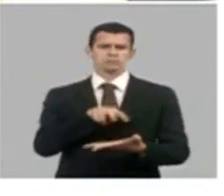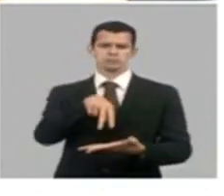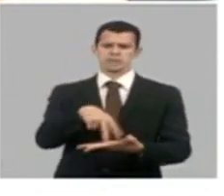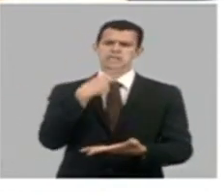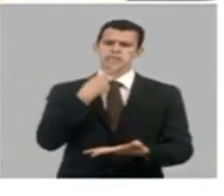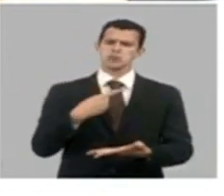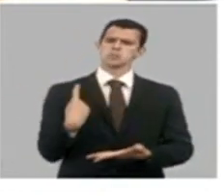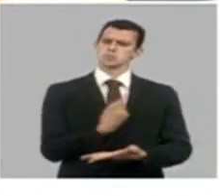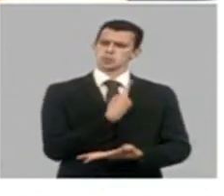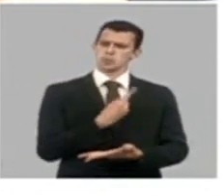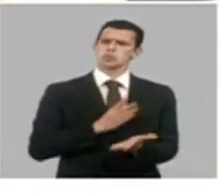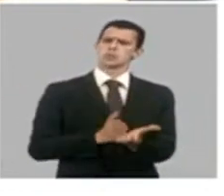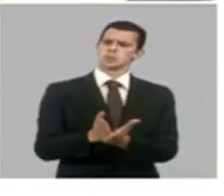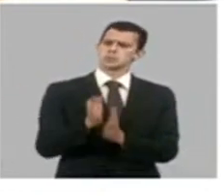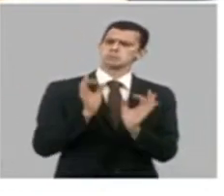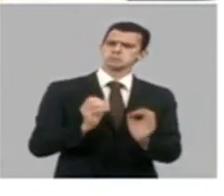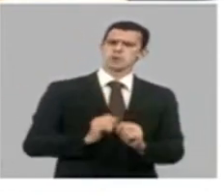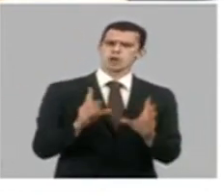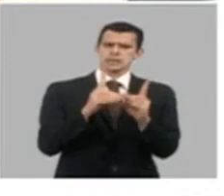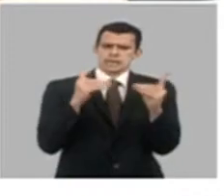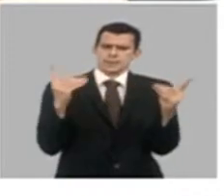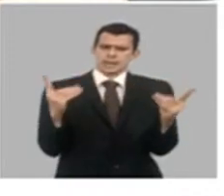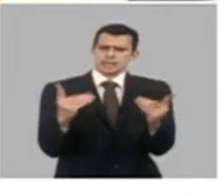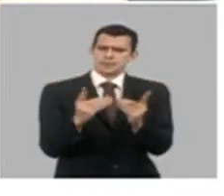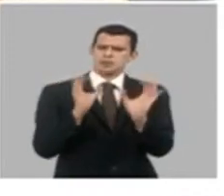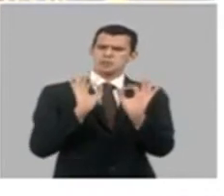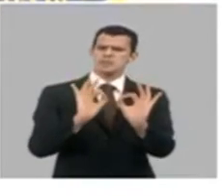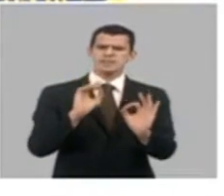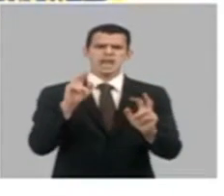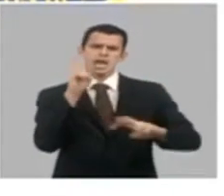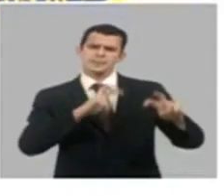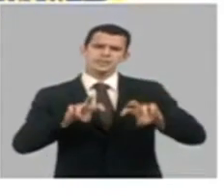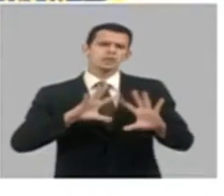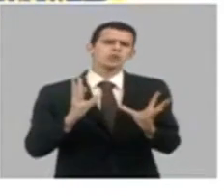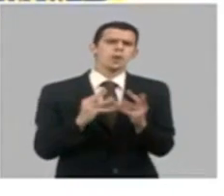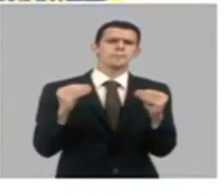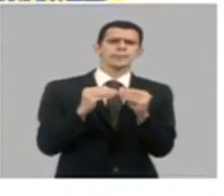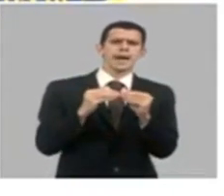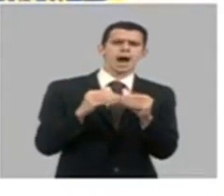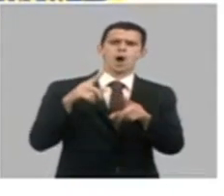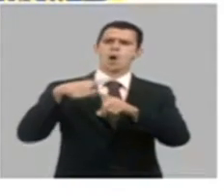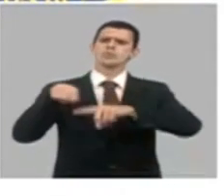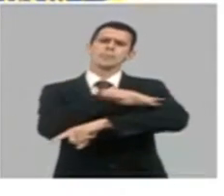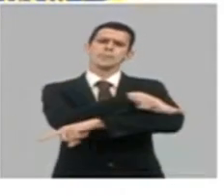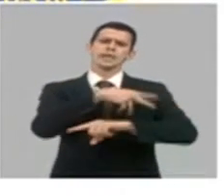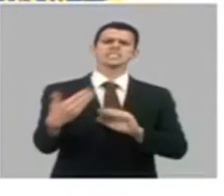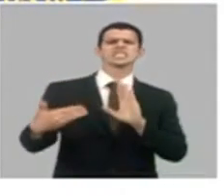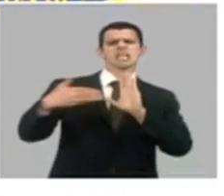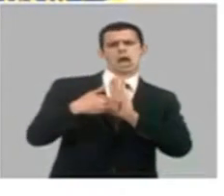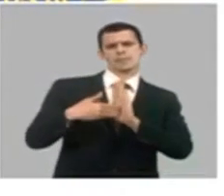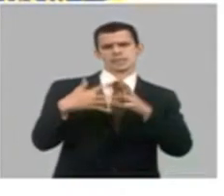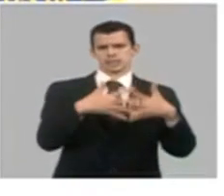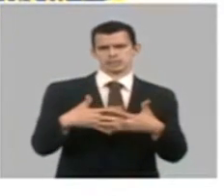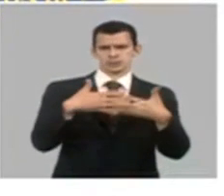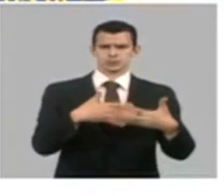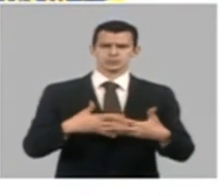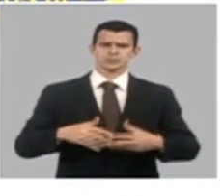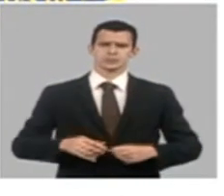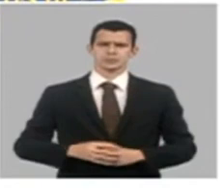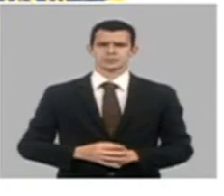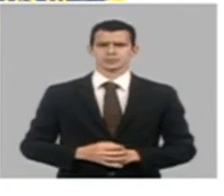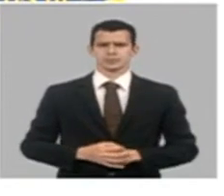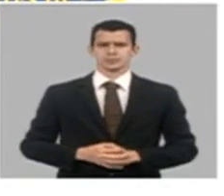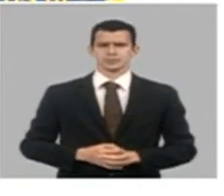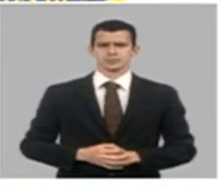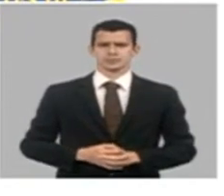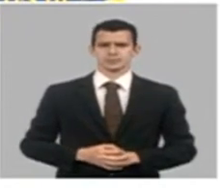de control de influencia maligna extranjera continua la oficina de la directora nacional de inteligencia dijo